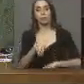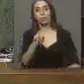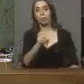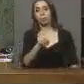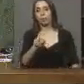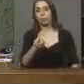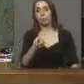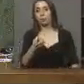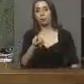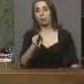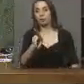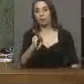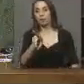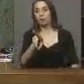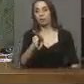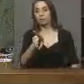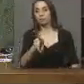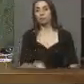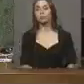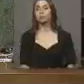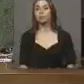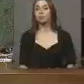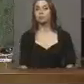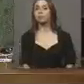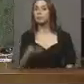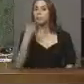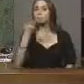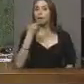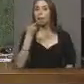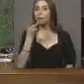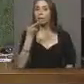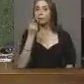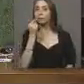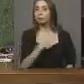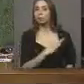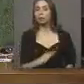Democracia, tiene la palabra el diputado Tucapel.